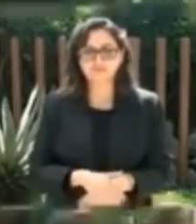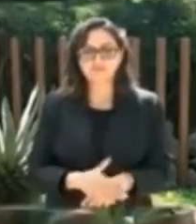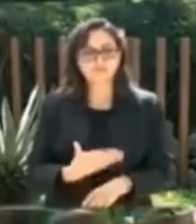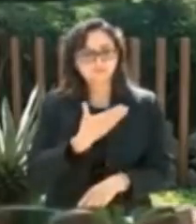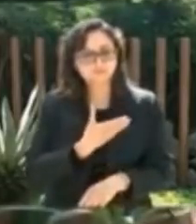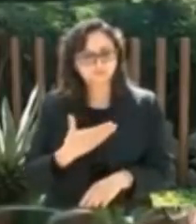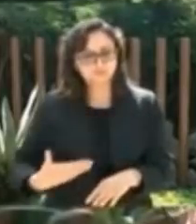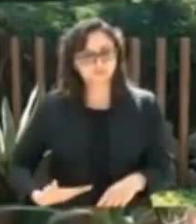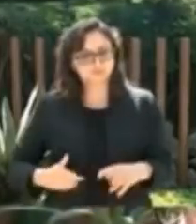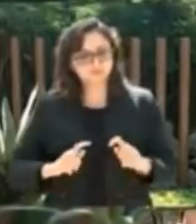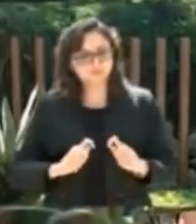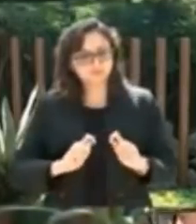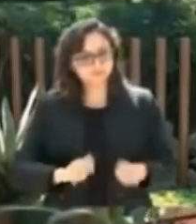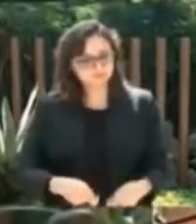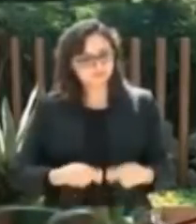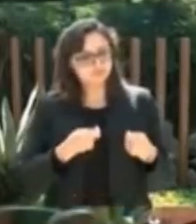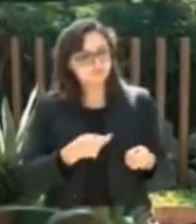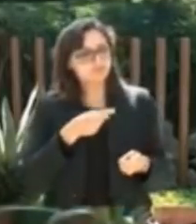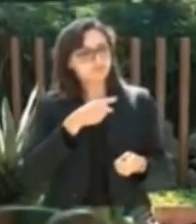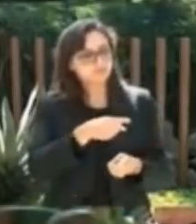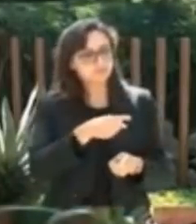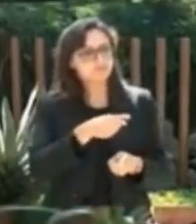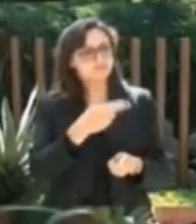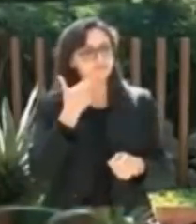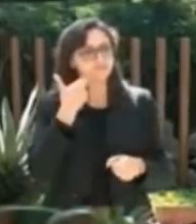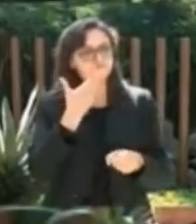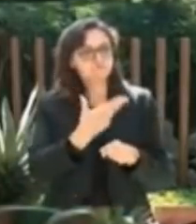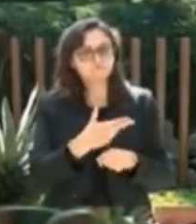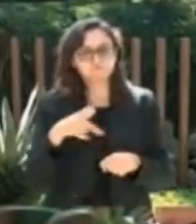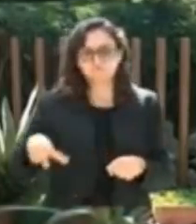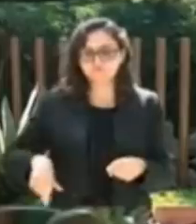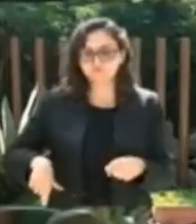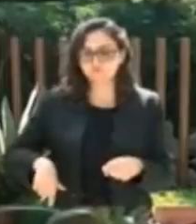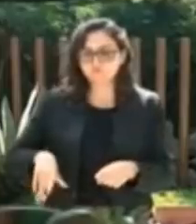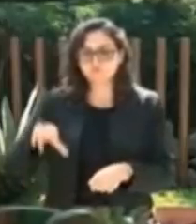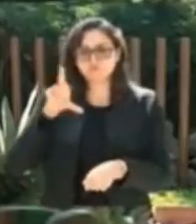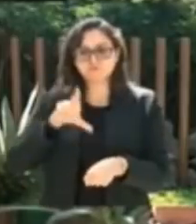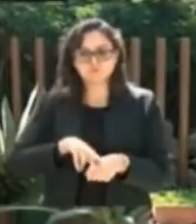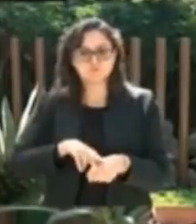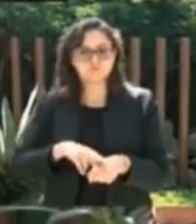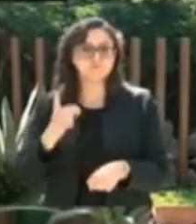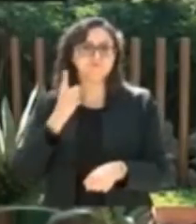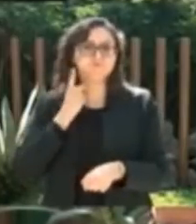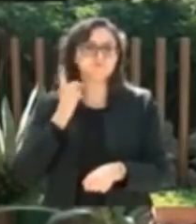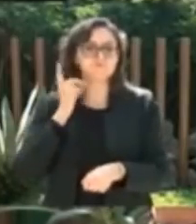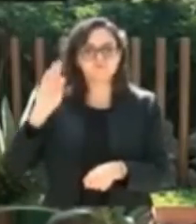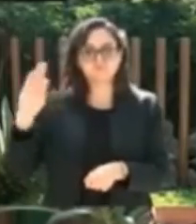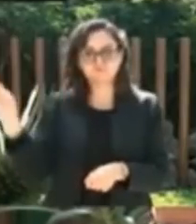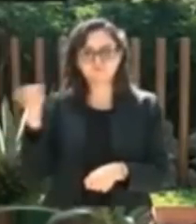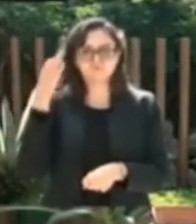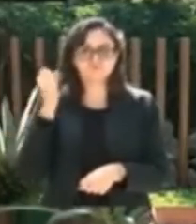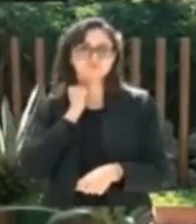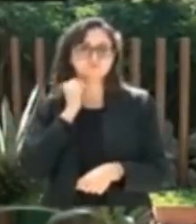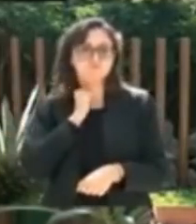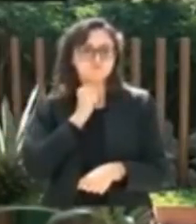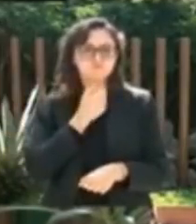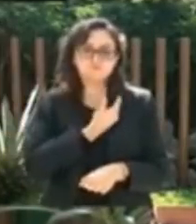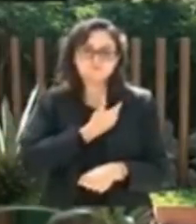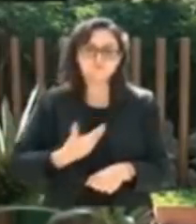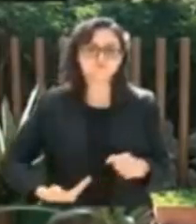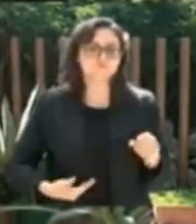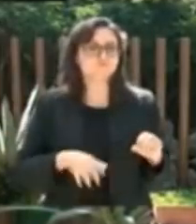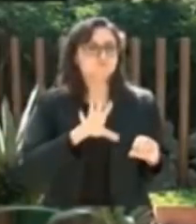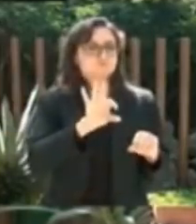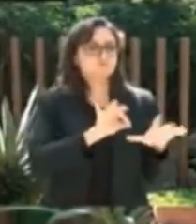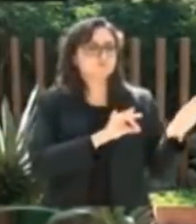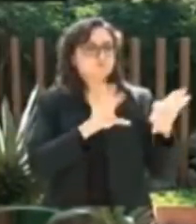le correspondía nombrar a los gobernadores, a los diputados federales y a los senadores,